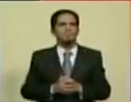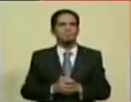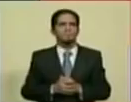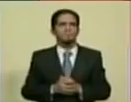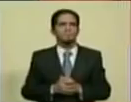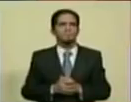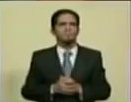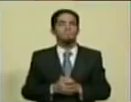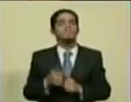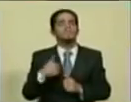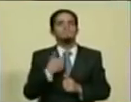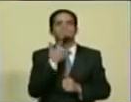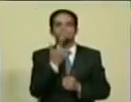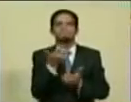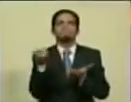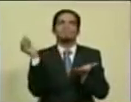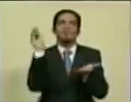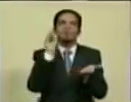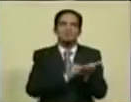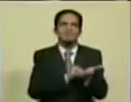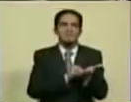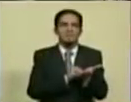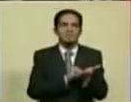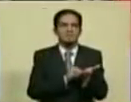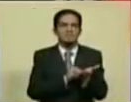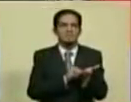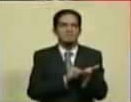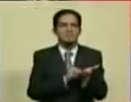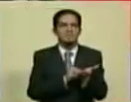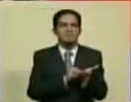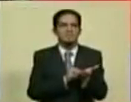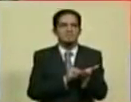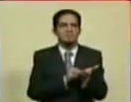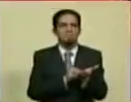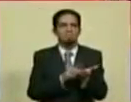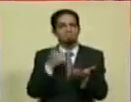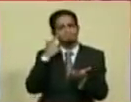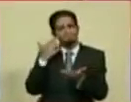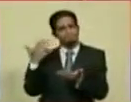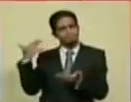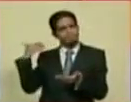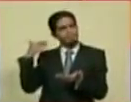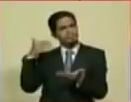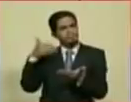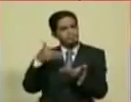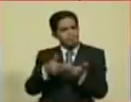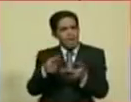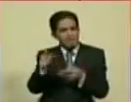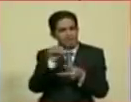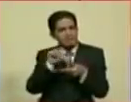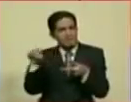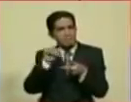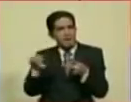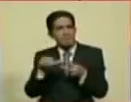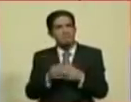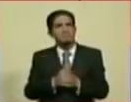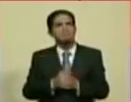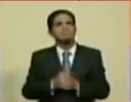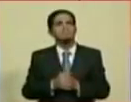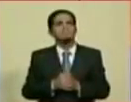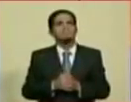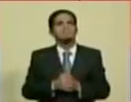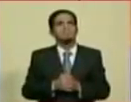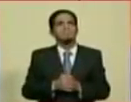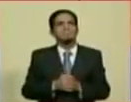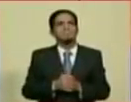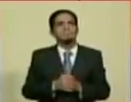Insisto que se ha recrudecido en las últimas semanas, ¿no? Cada vez